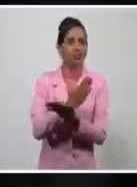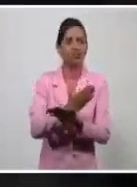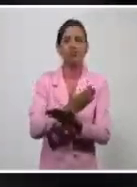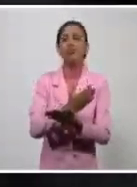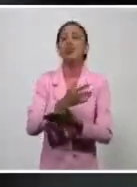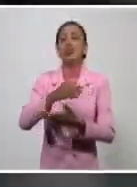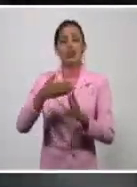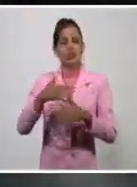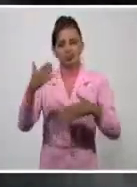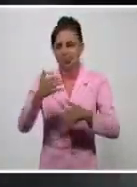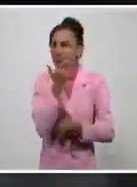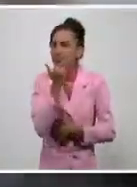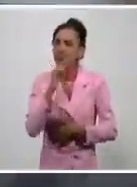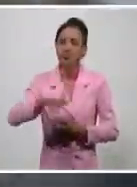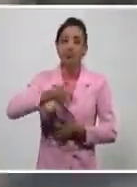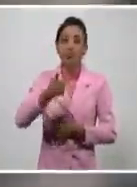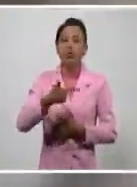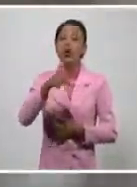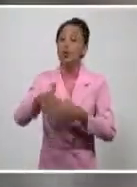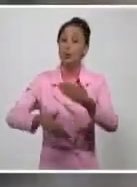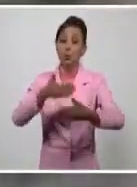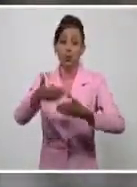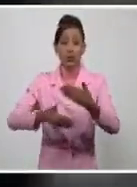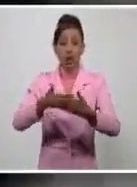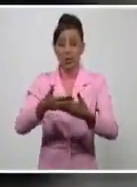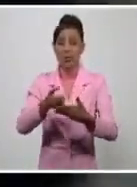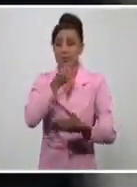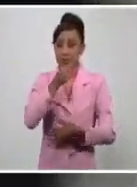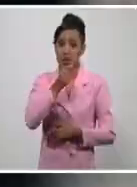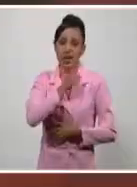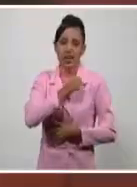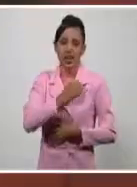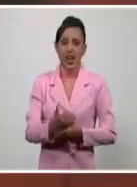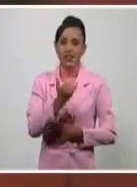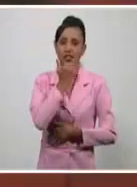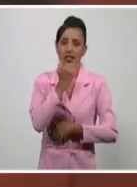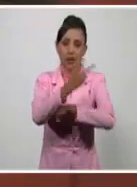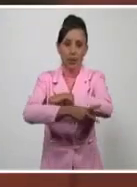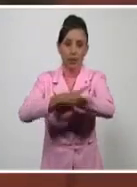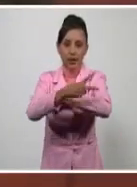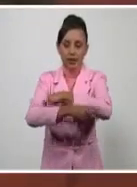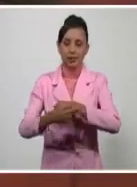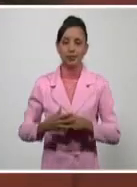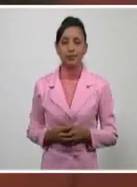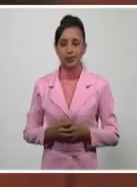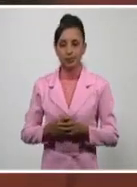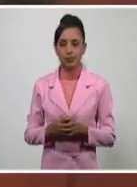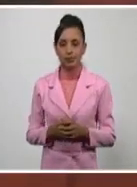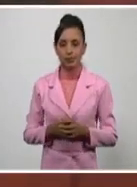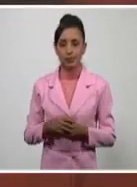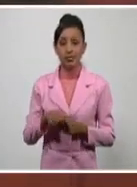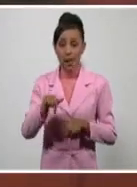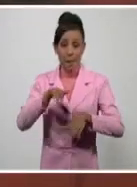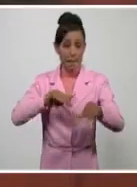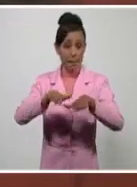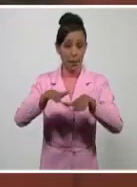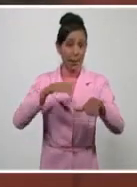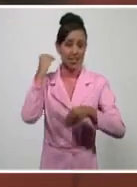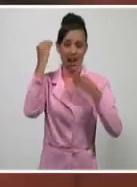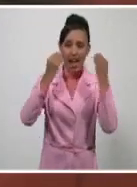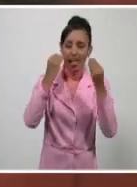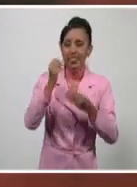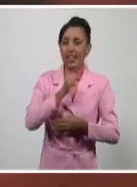el centro de una intoxicación mediática que busca desestabilizar el país. Hay una construcción premeditada de un